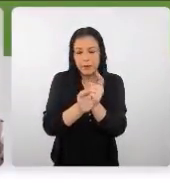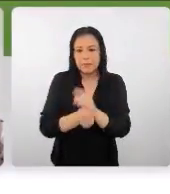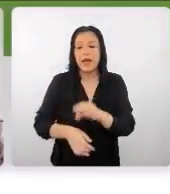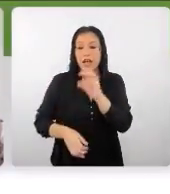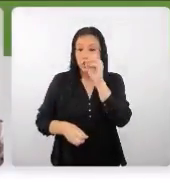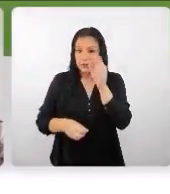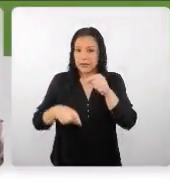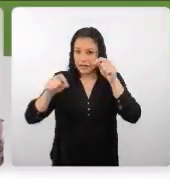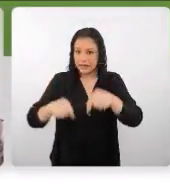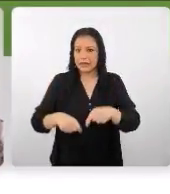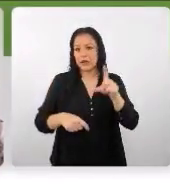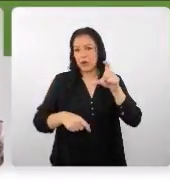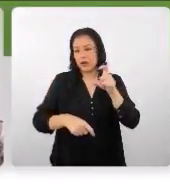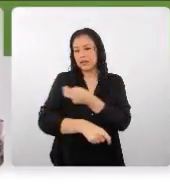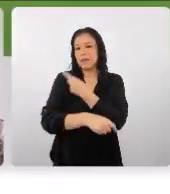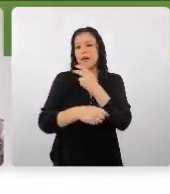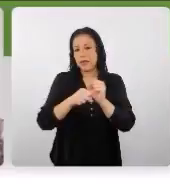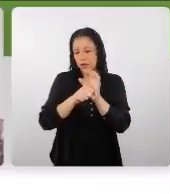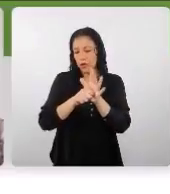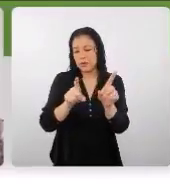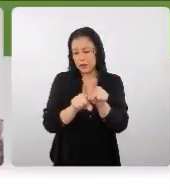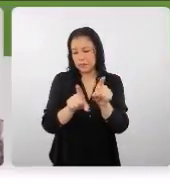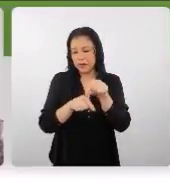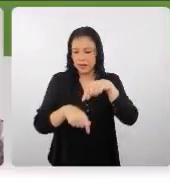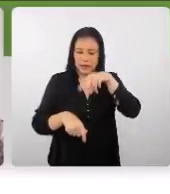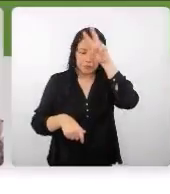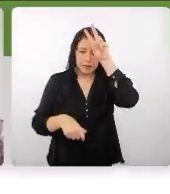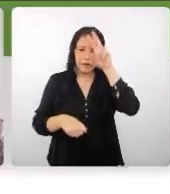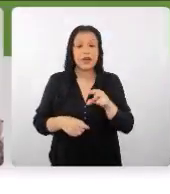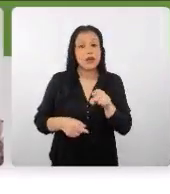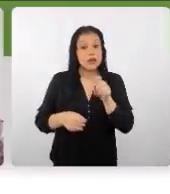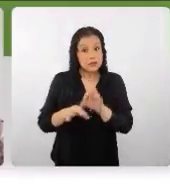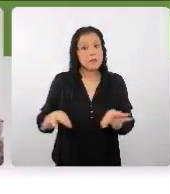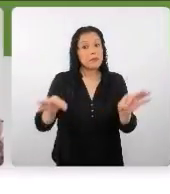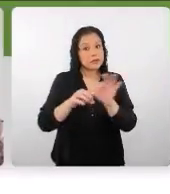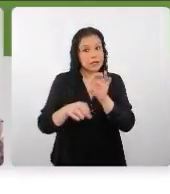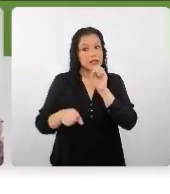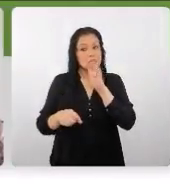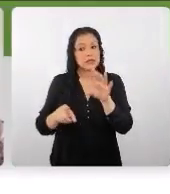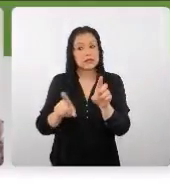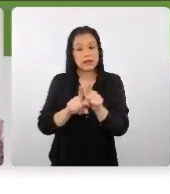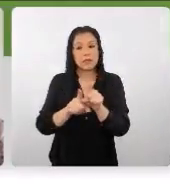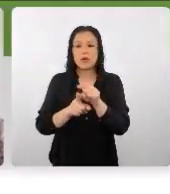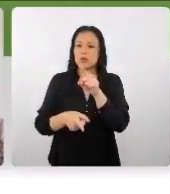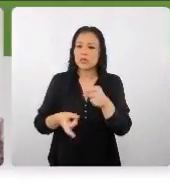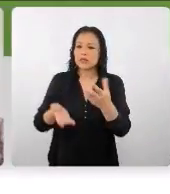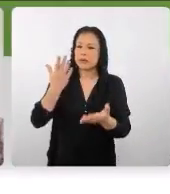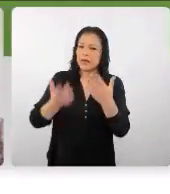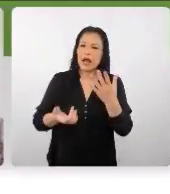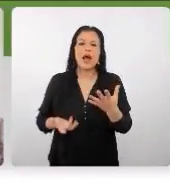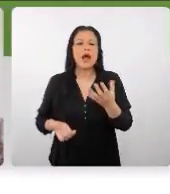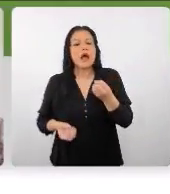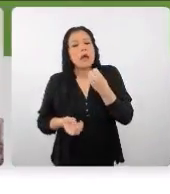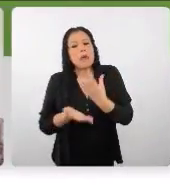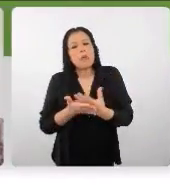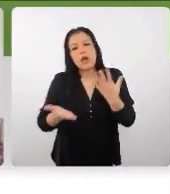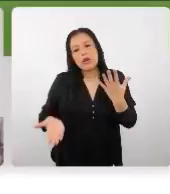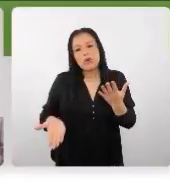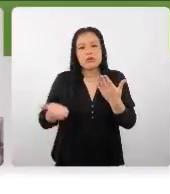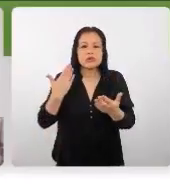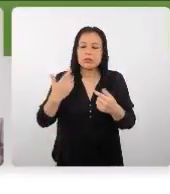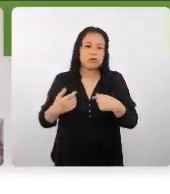en nuestro país, ¿no? Entonces, es preciso también mencionar, porque ustedes dirán, bueno, entonces yo